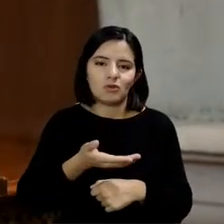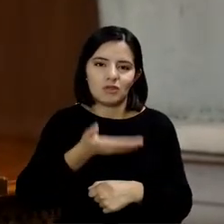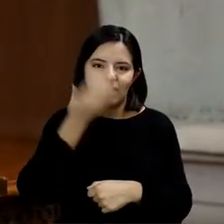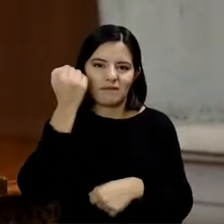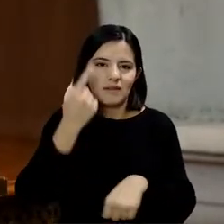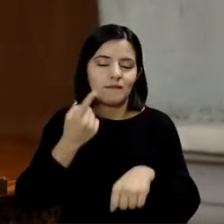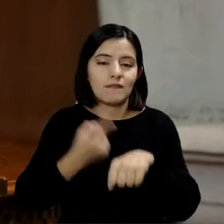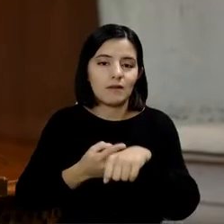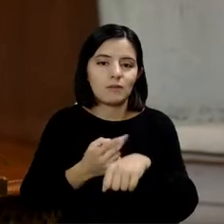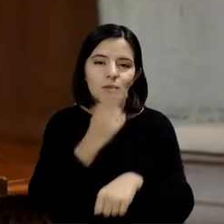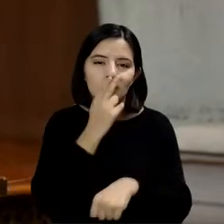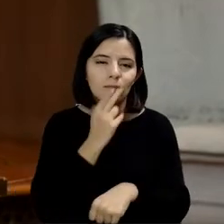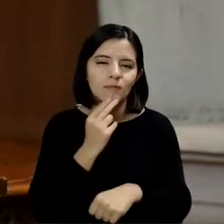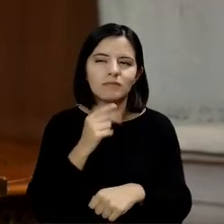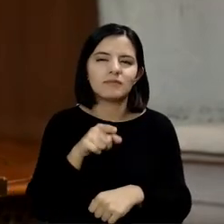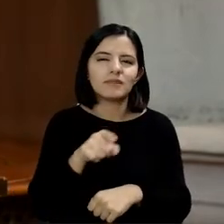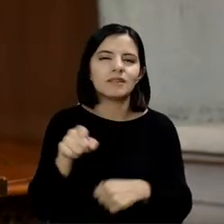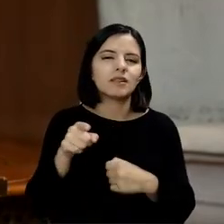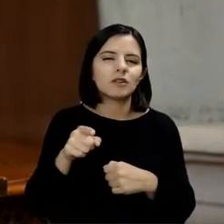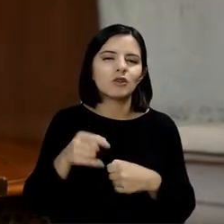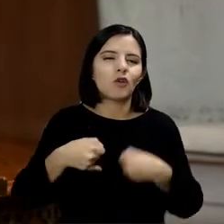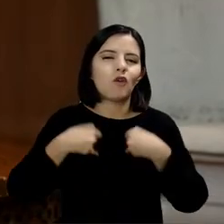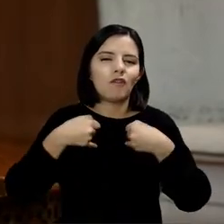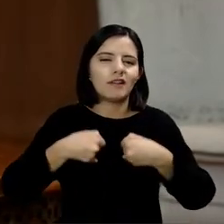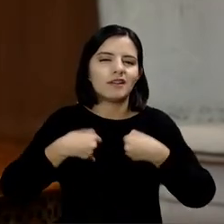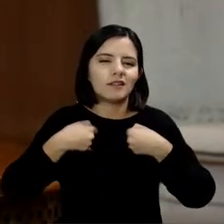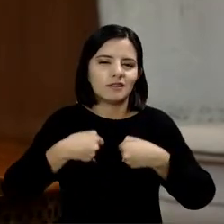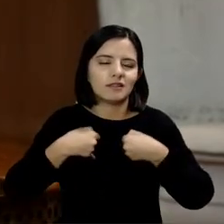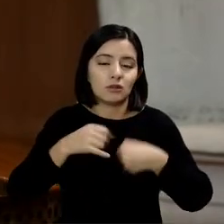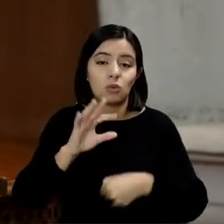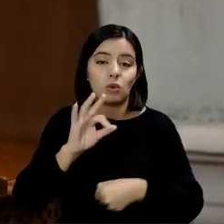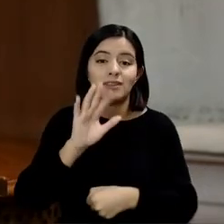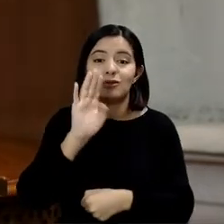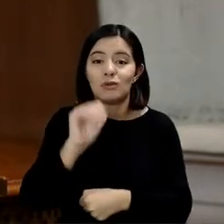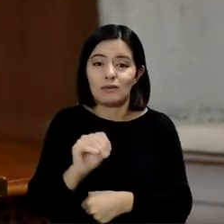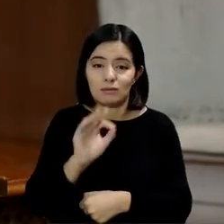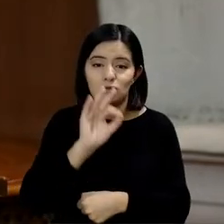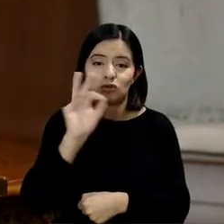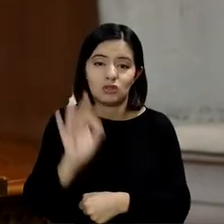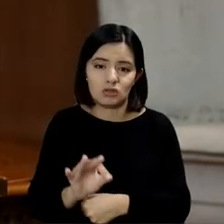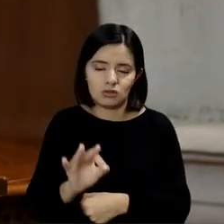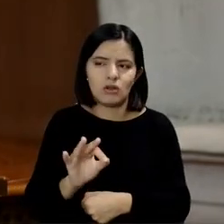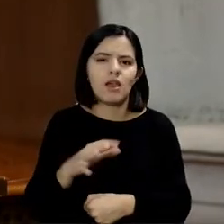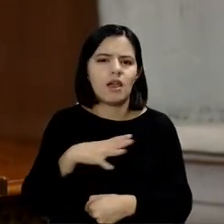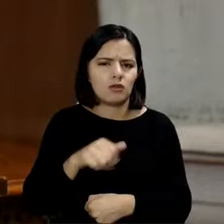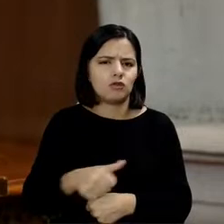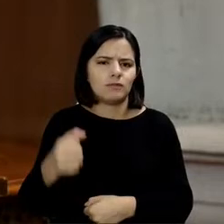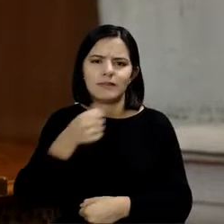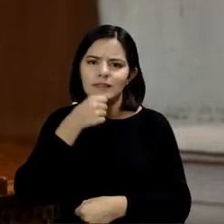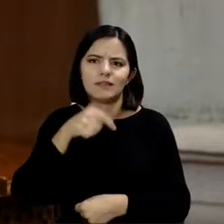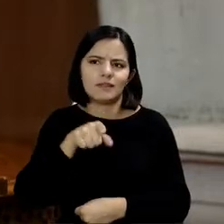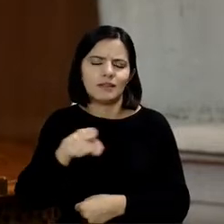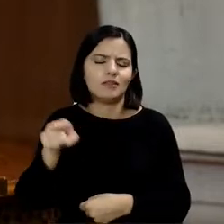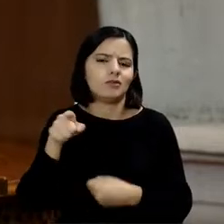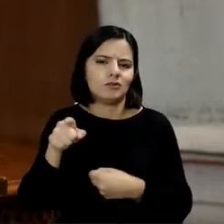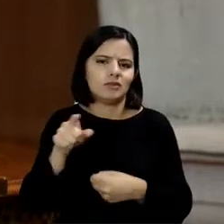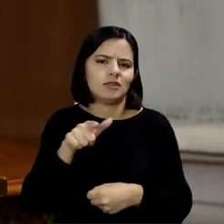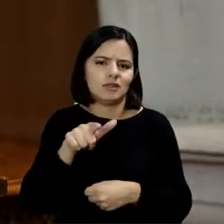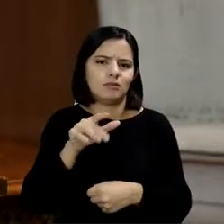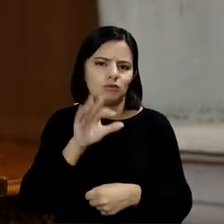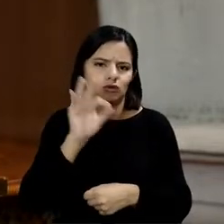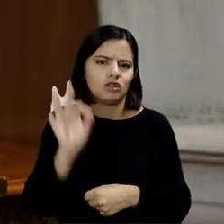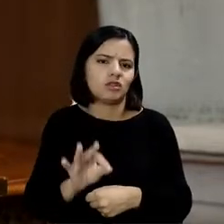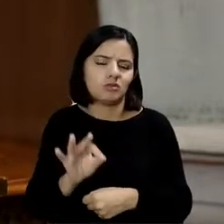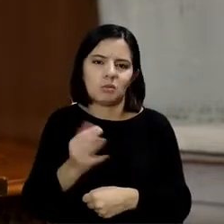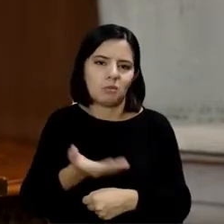es mayor en adultos jóvenes con el 49% que en adultos mayores con el 17%.